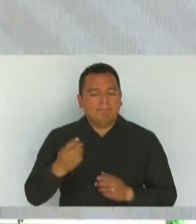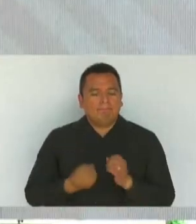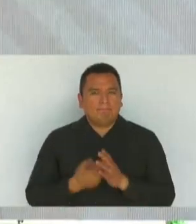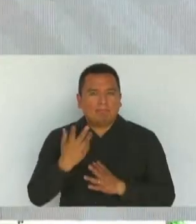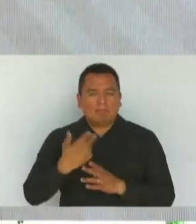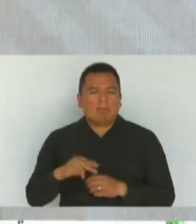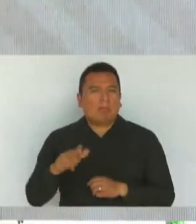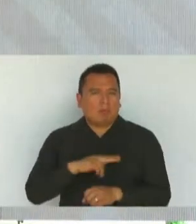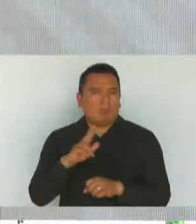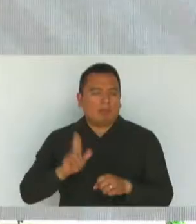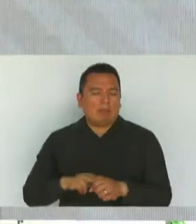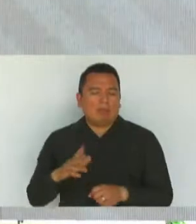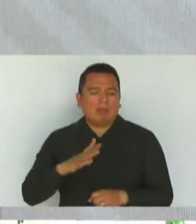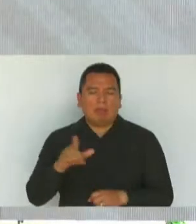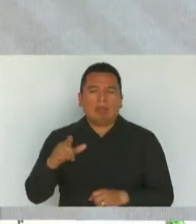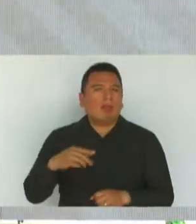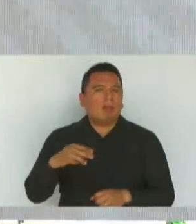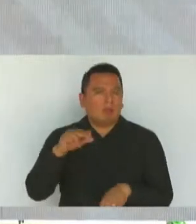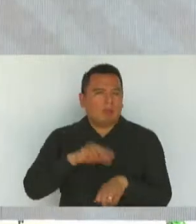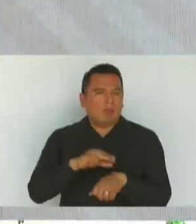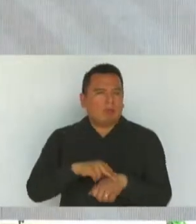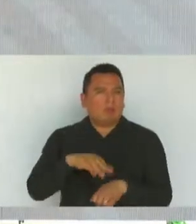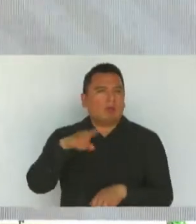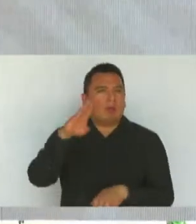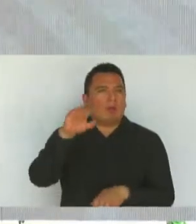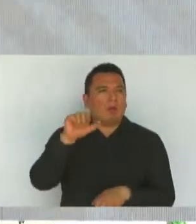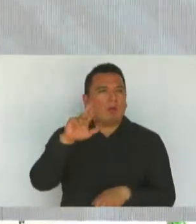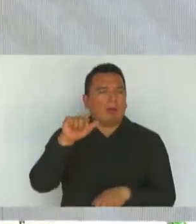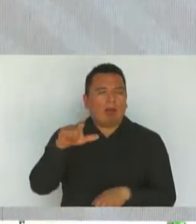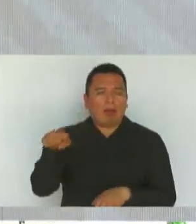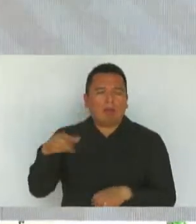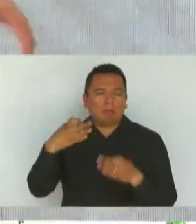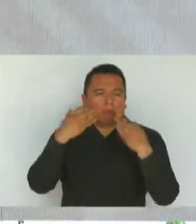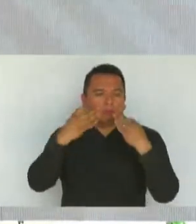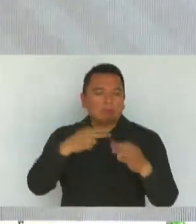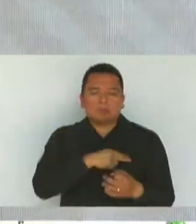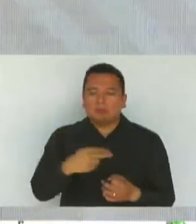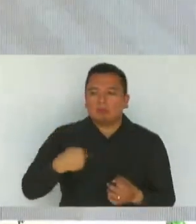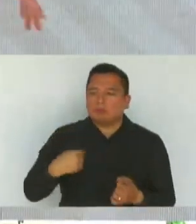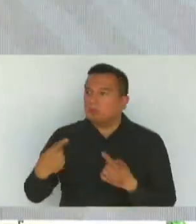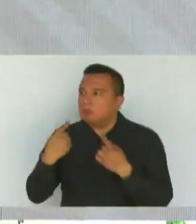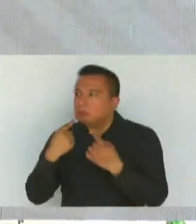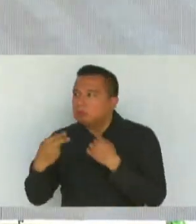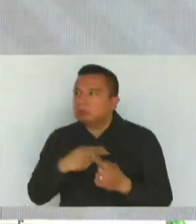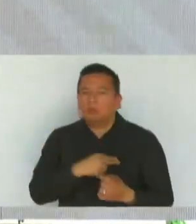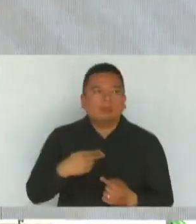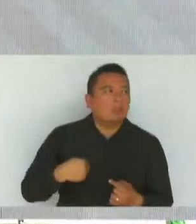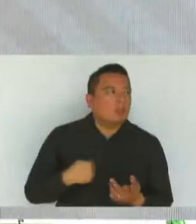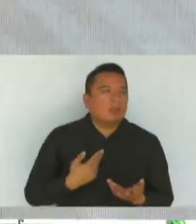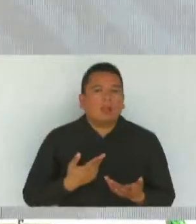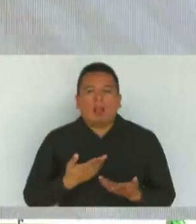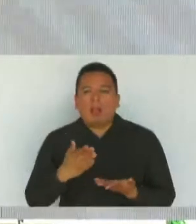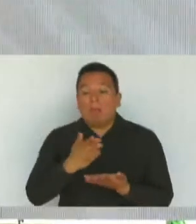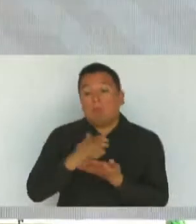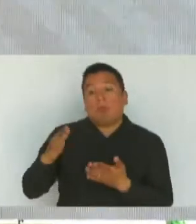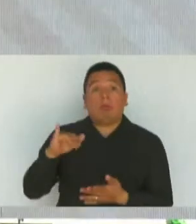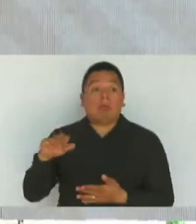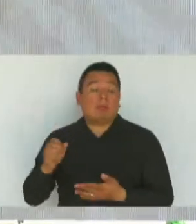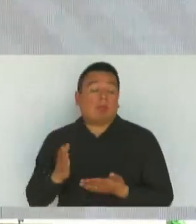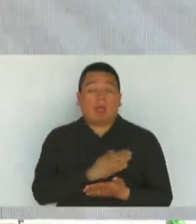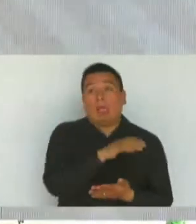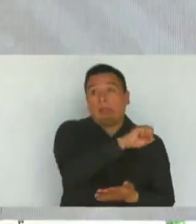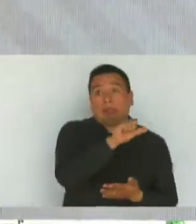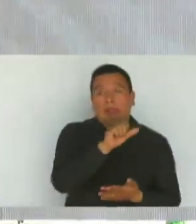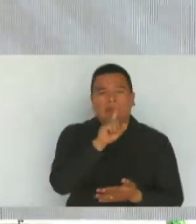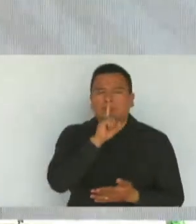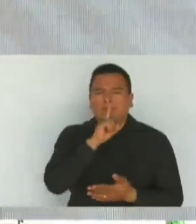doctor Bernal le consta, trabajamos en unidad. No, ya distinguimos que si IMSS o Salud del Estado. Porque una de